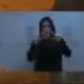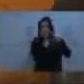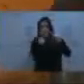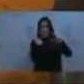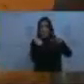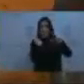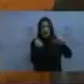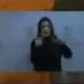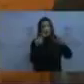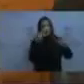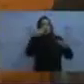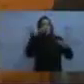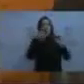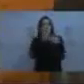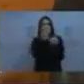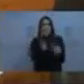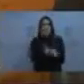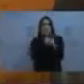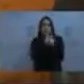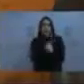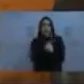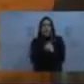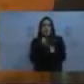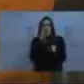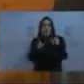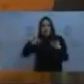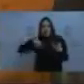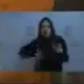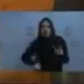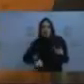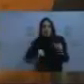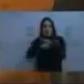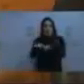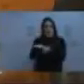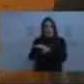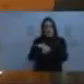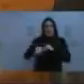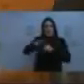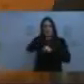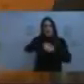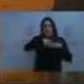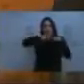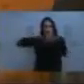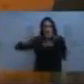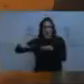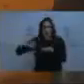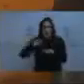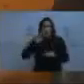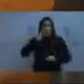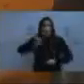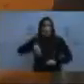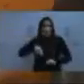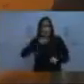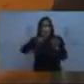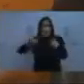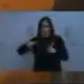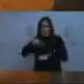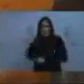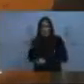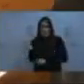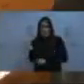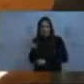cuanto a profesionales, accesibilidad, en tamaño de cupos y en instalaciones. Así lo reconoce la propia población.